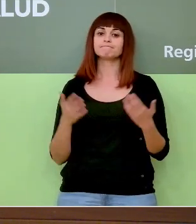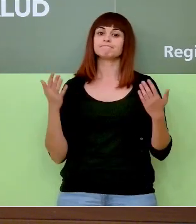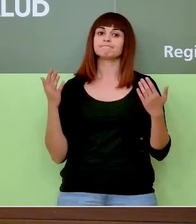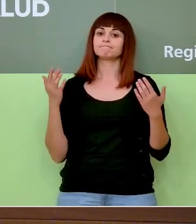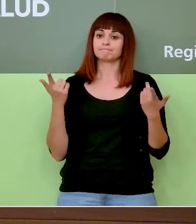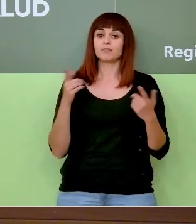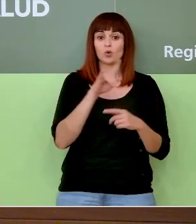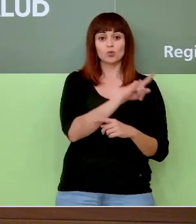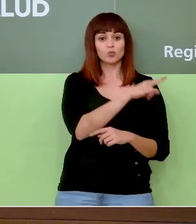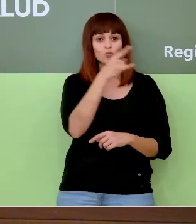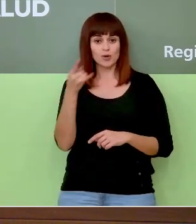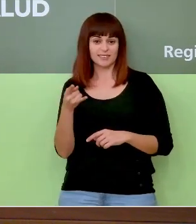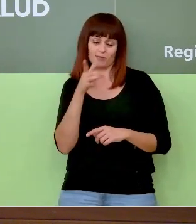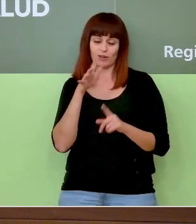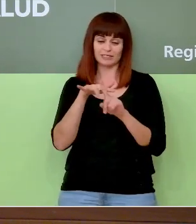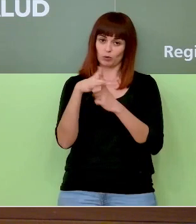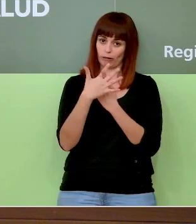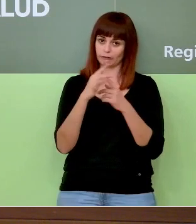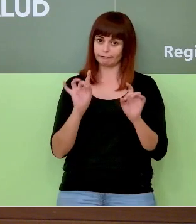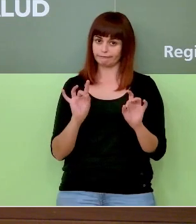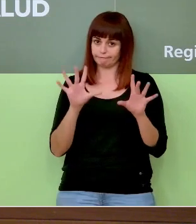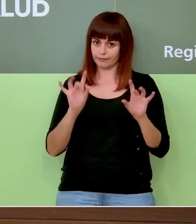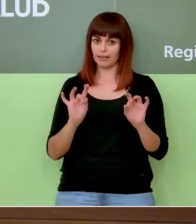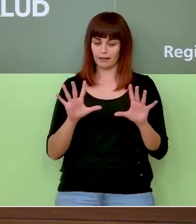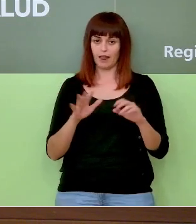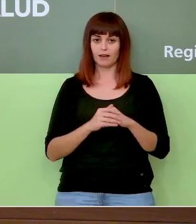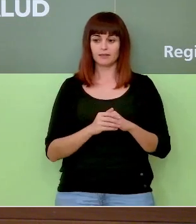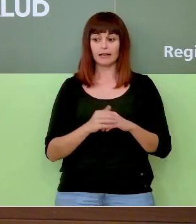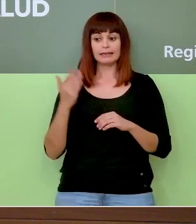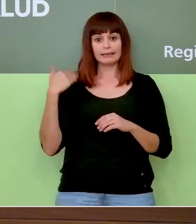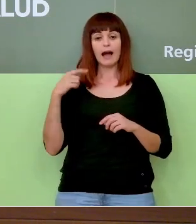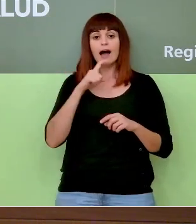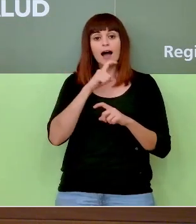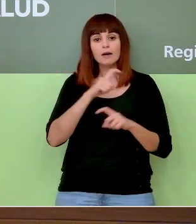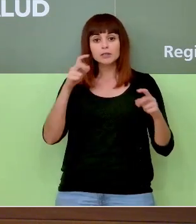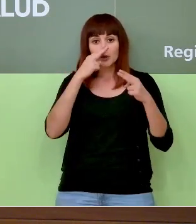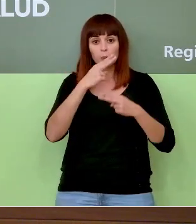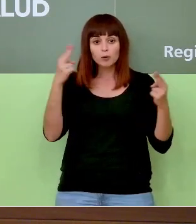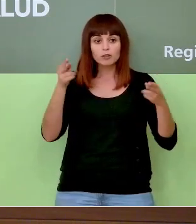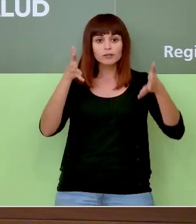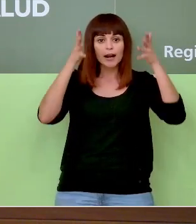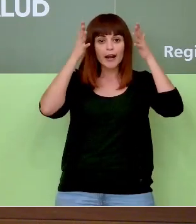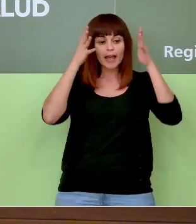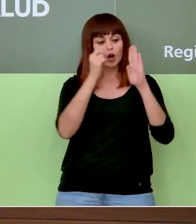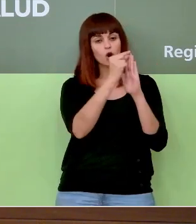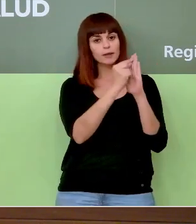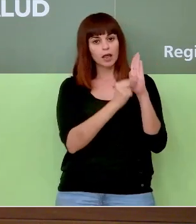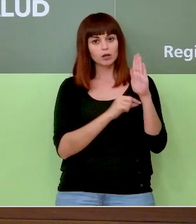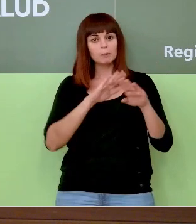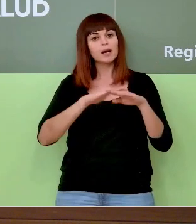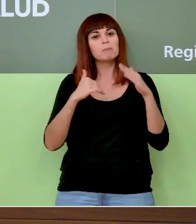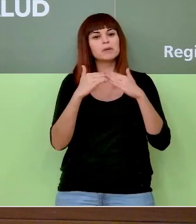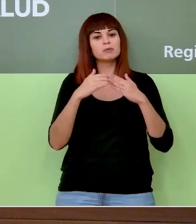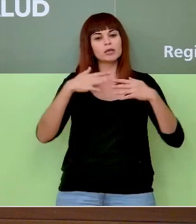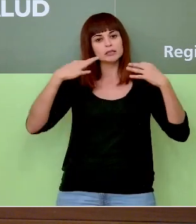y un puente singular en una situación delicada. Como ya hicimos público, se ha elaborado una serie de recomendaciones para garantizar un mínimo de